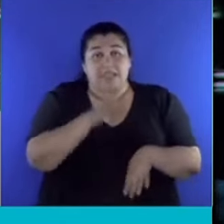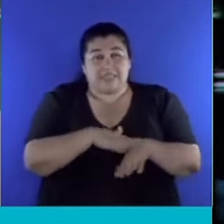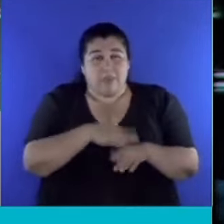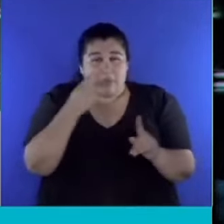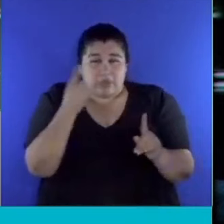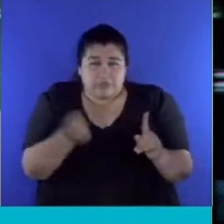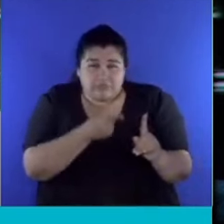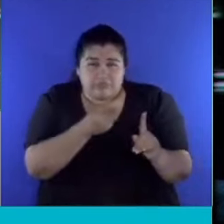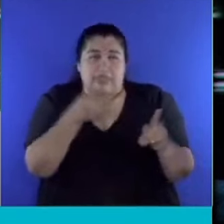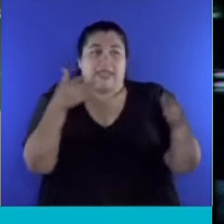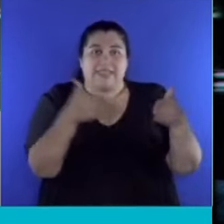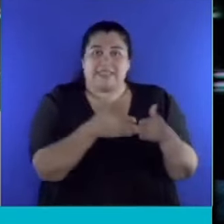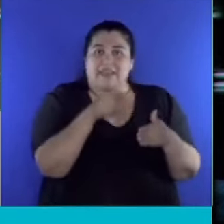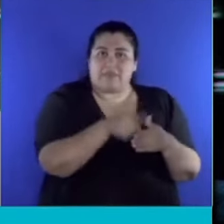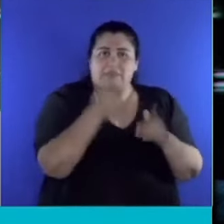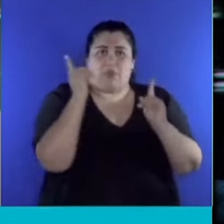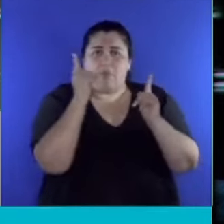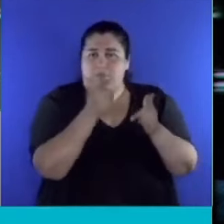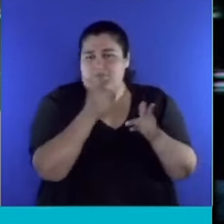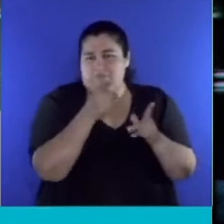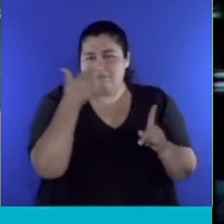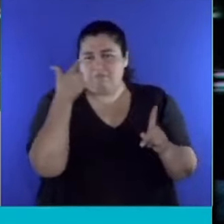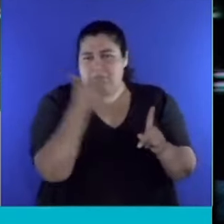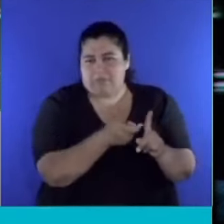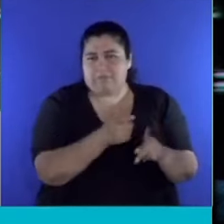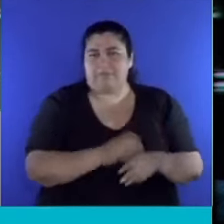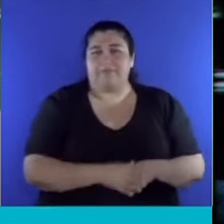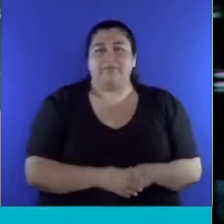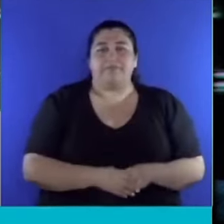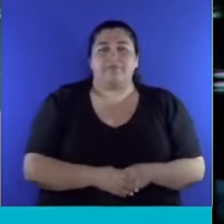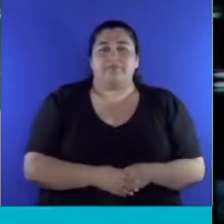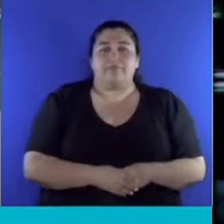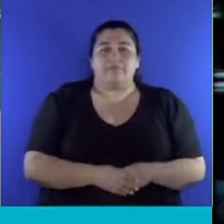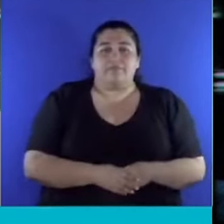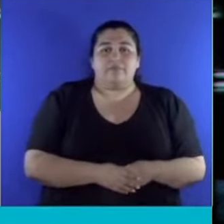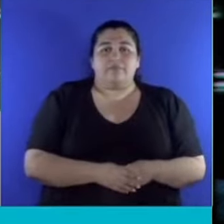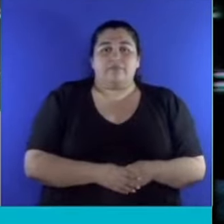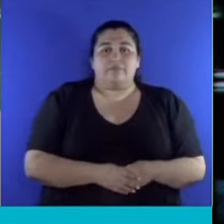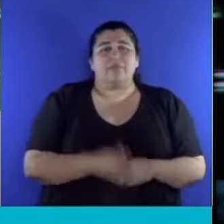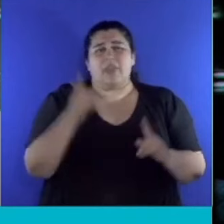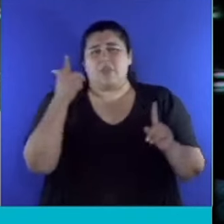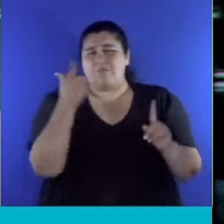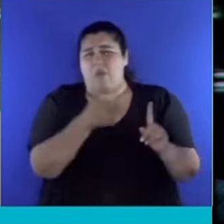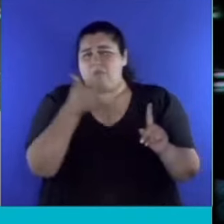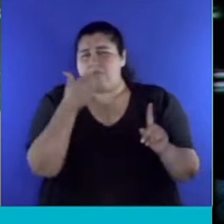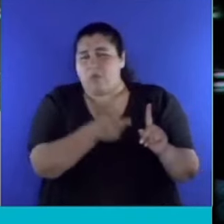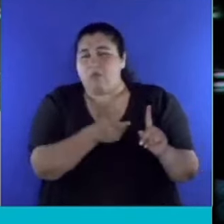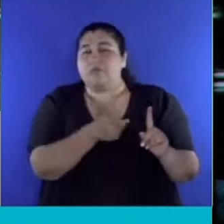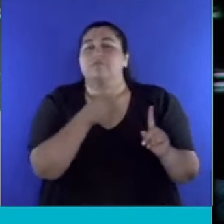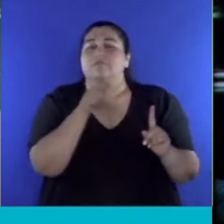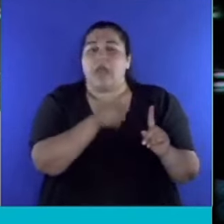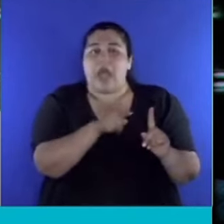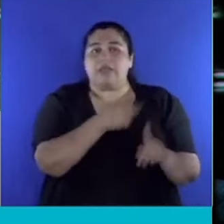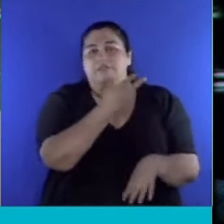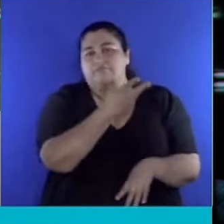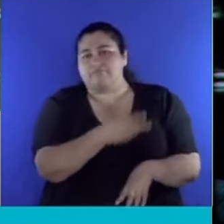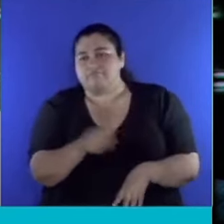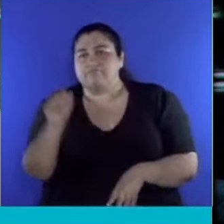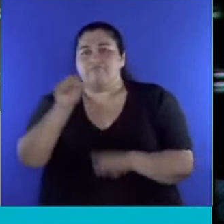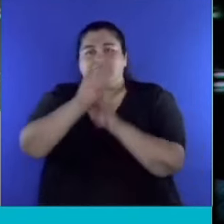fue llevada luego de la emboscada que que le hicieron a a Rodolfo y que lo acribillaron él fue llevado a la